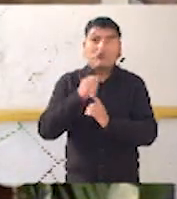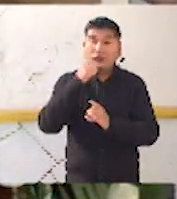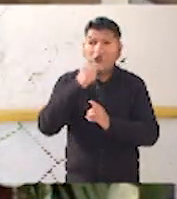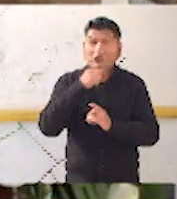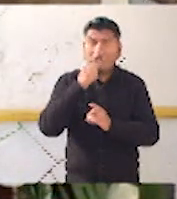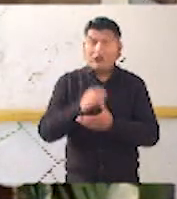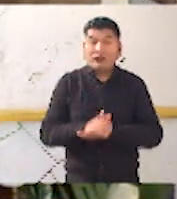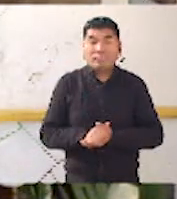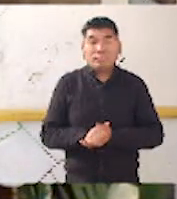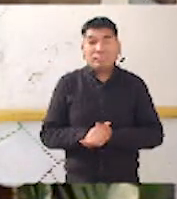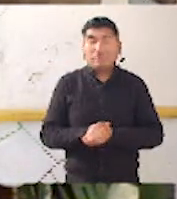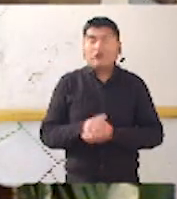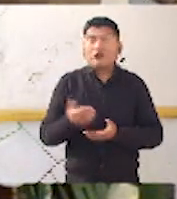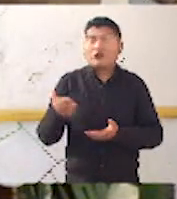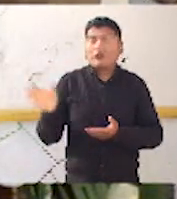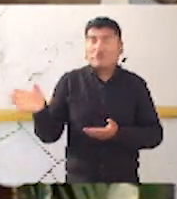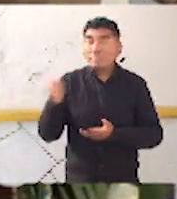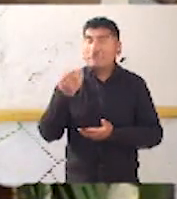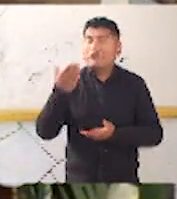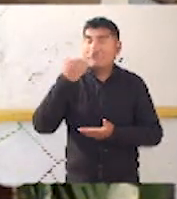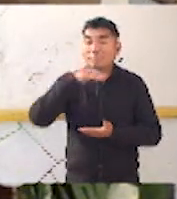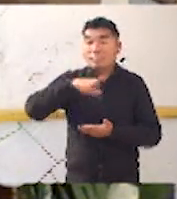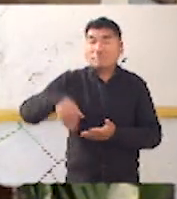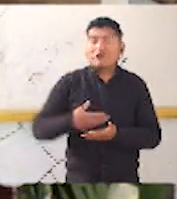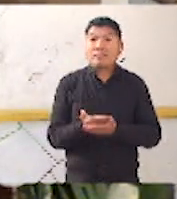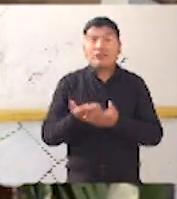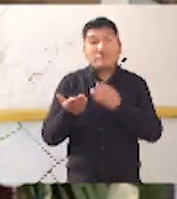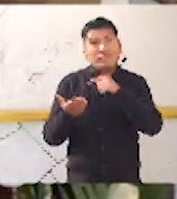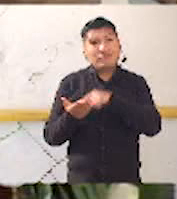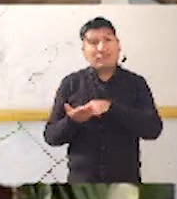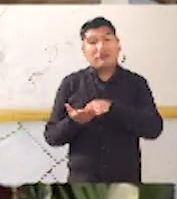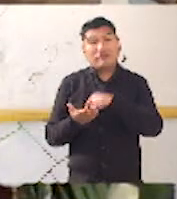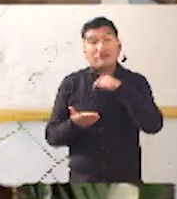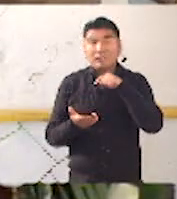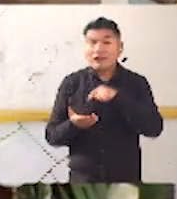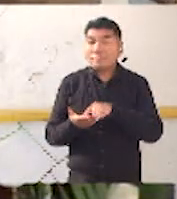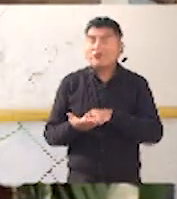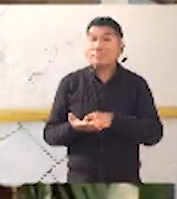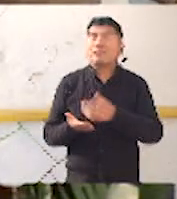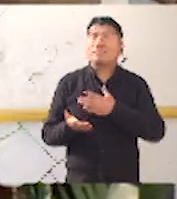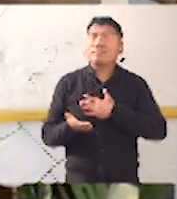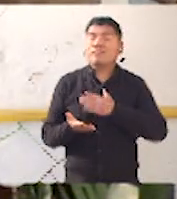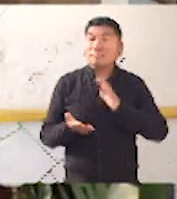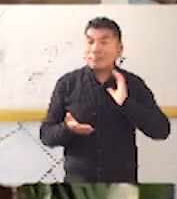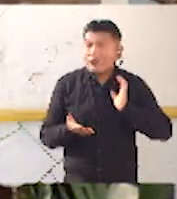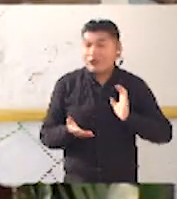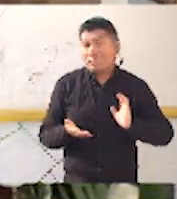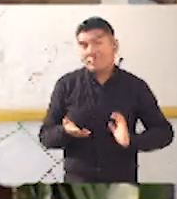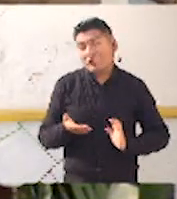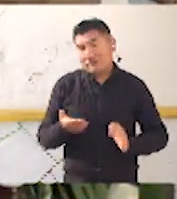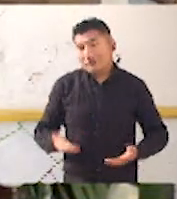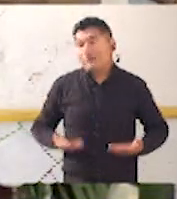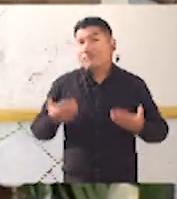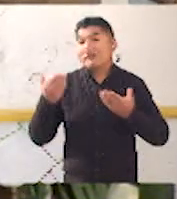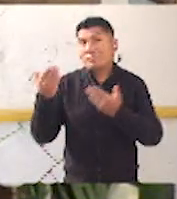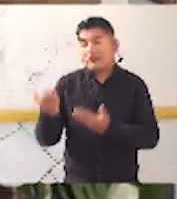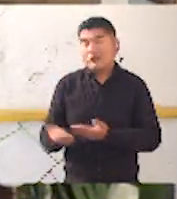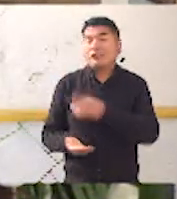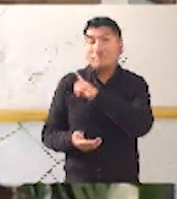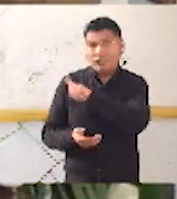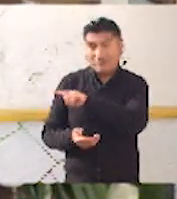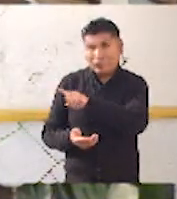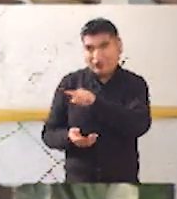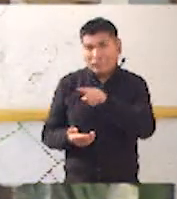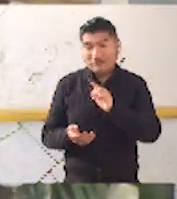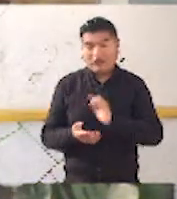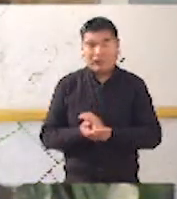diciendo: tomen y coman todos de él, porque esto es mi cuerpo que será entregado